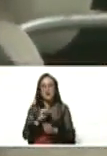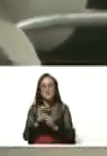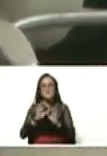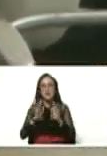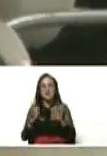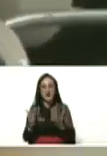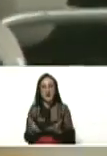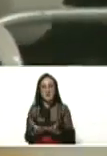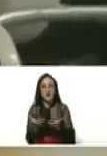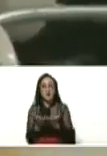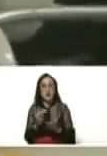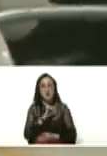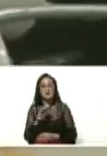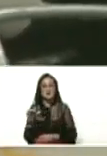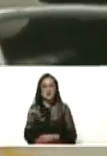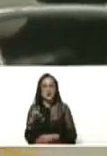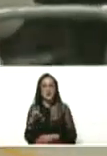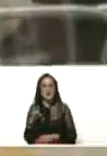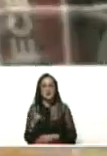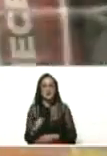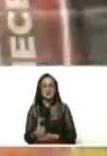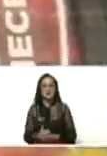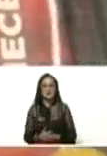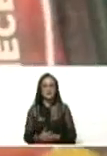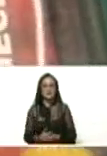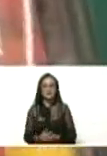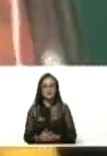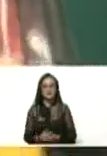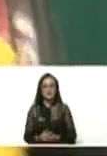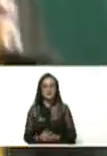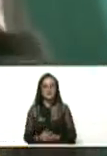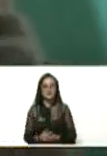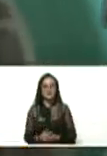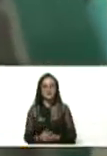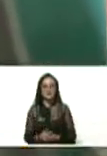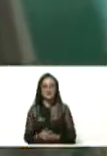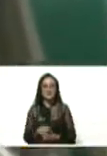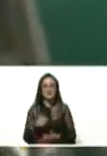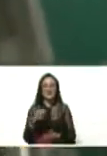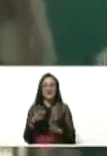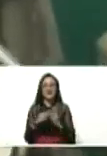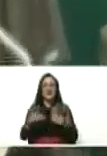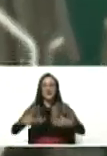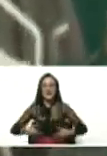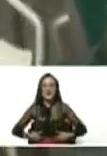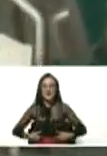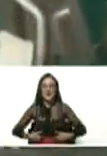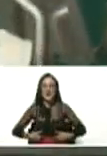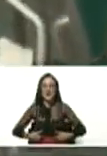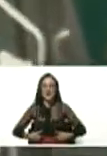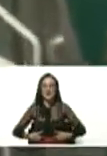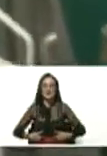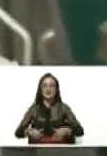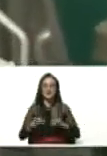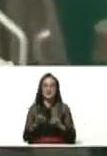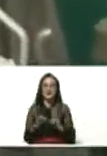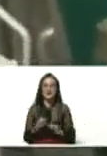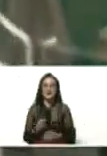sola y se deteriora más rápido. Correcto. Más sin embargo, está todo el esfuerzo para rehabilitar sus tres